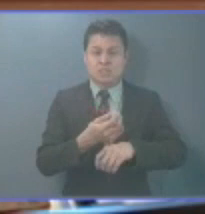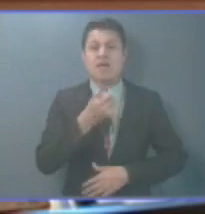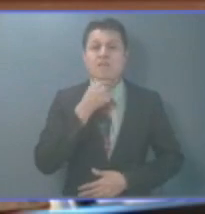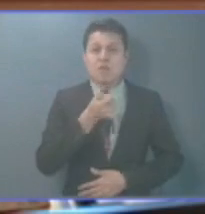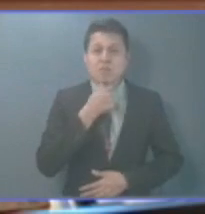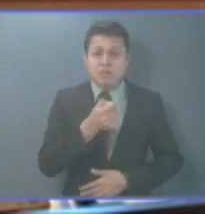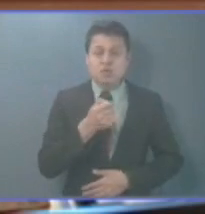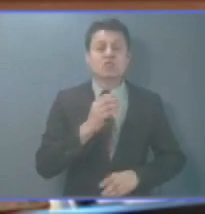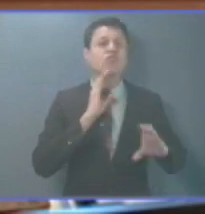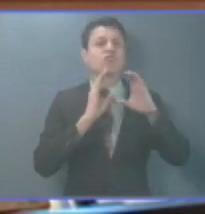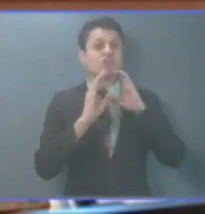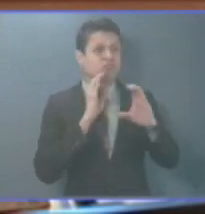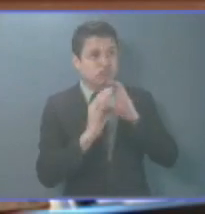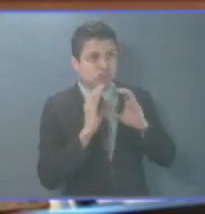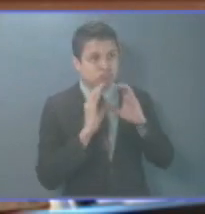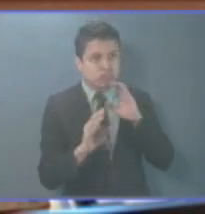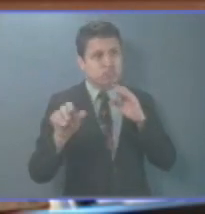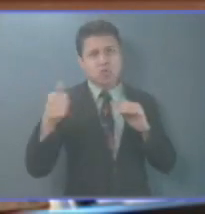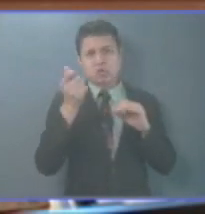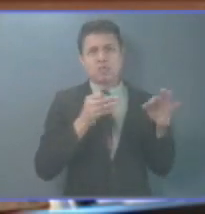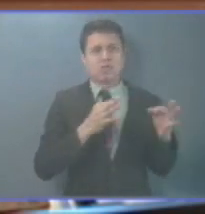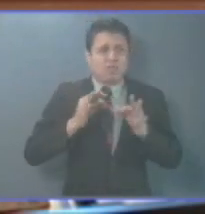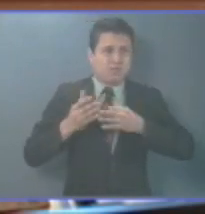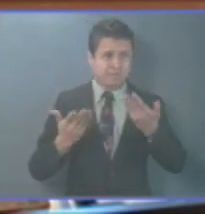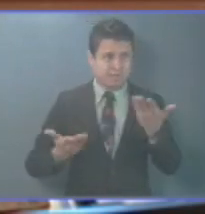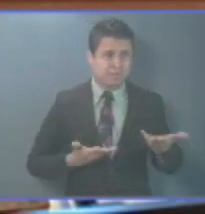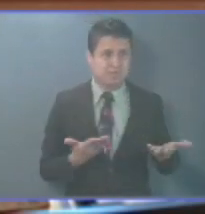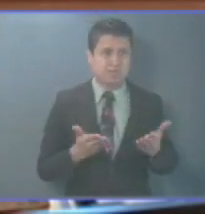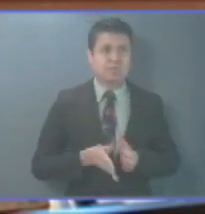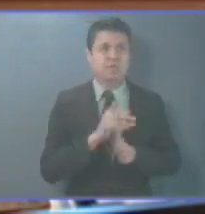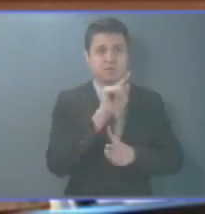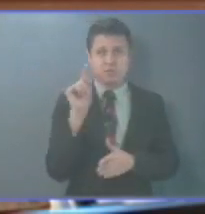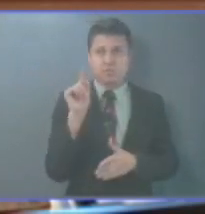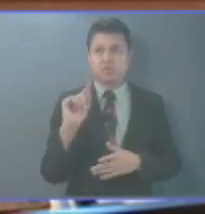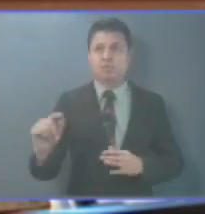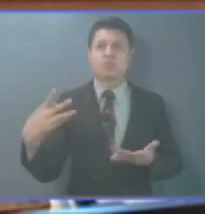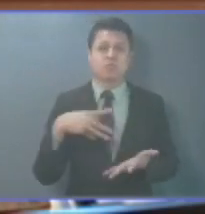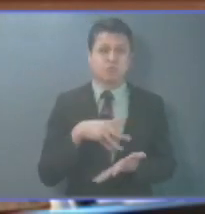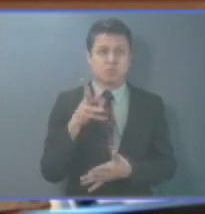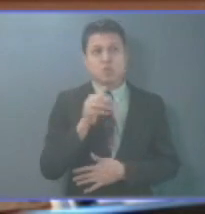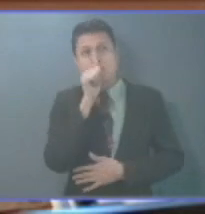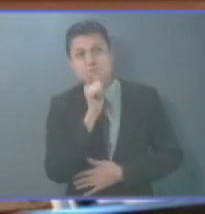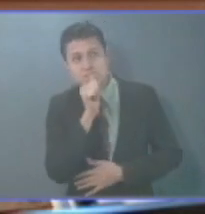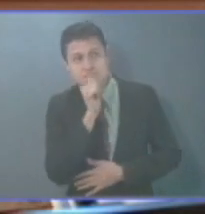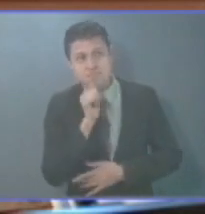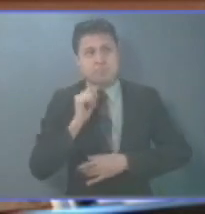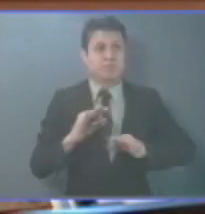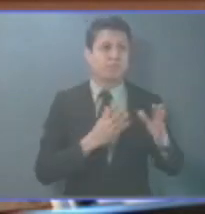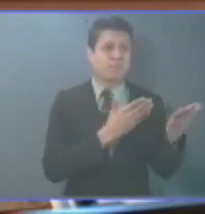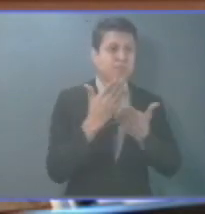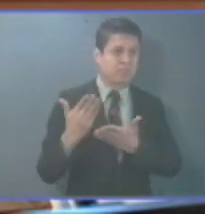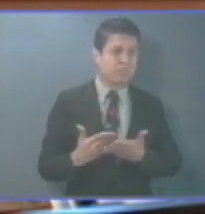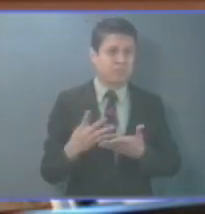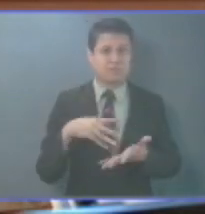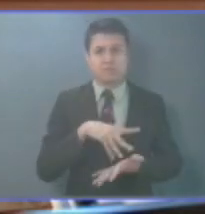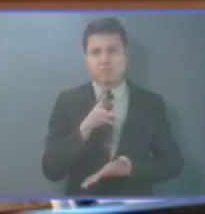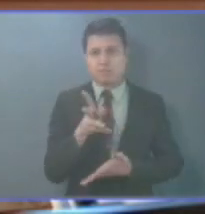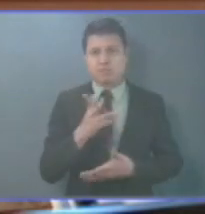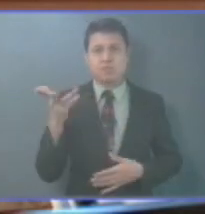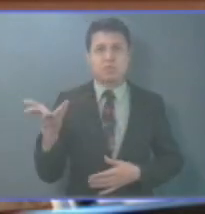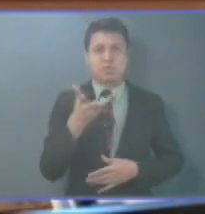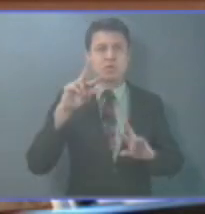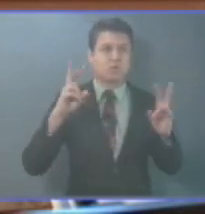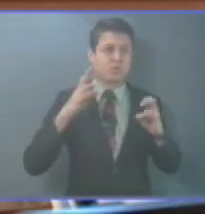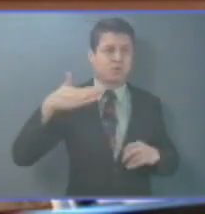información, comunicaciones y a otros servicios de instalaciones públicas o privadas de atención al público en todo